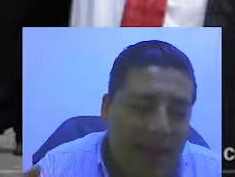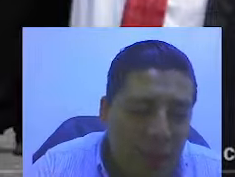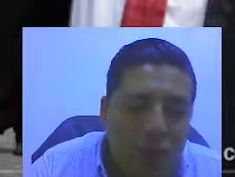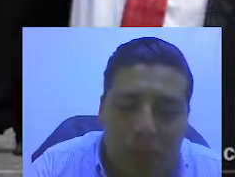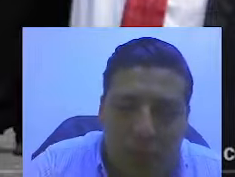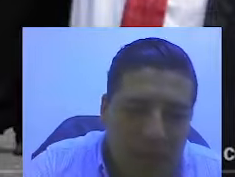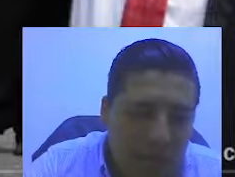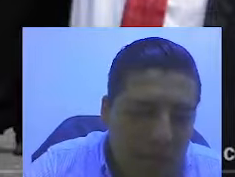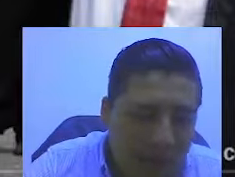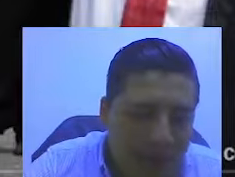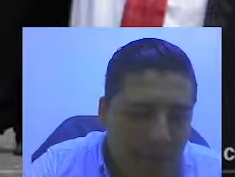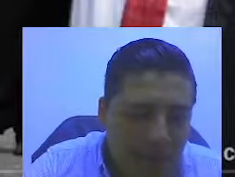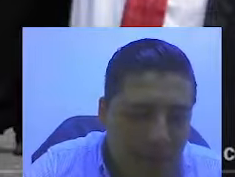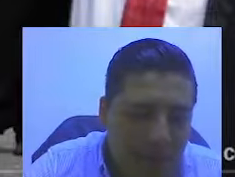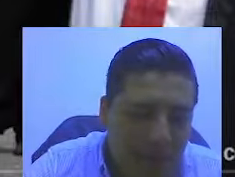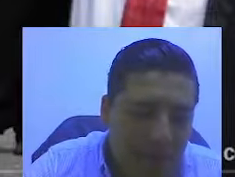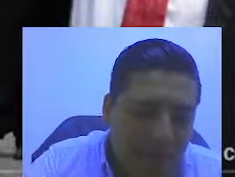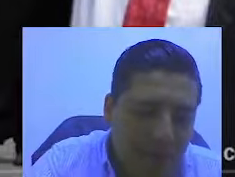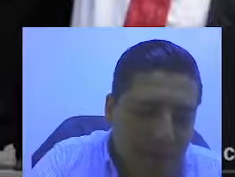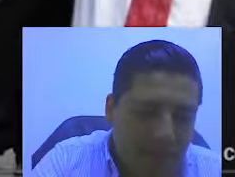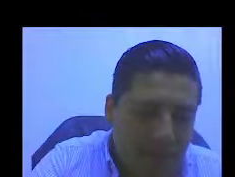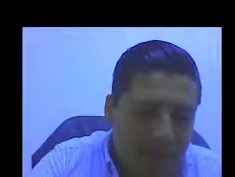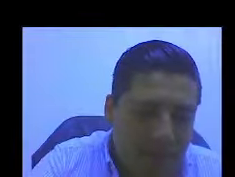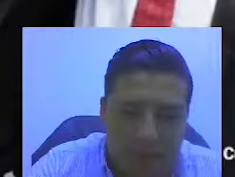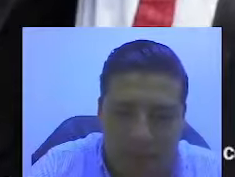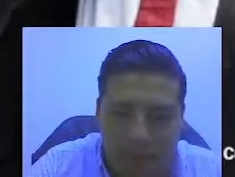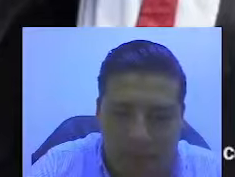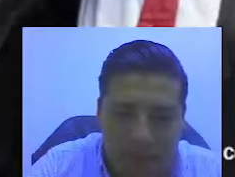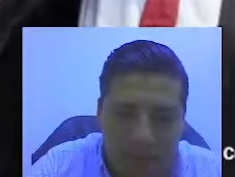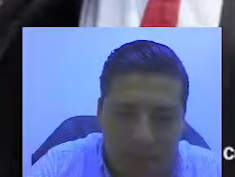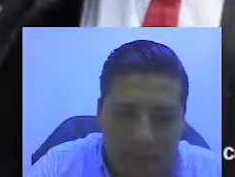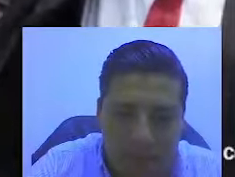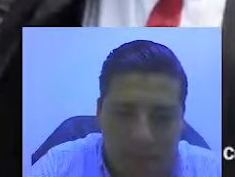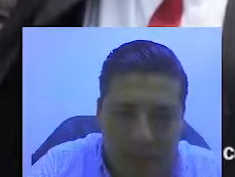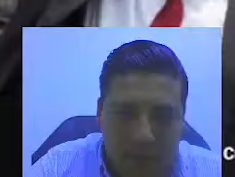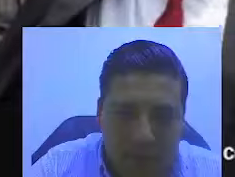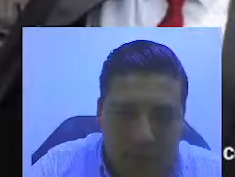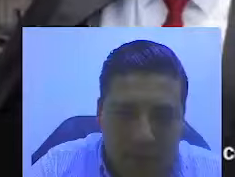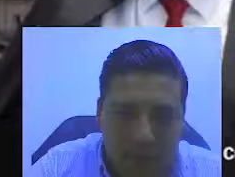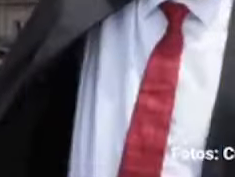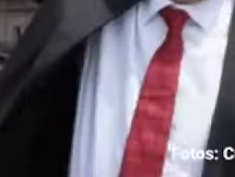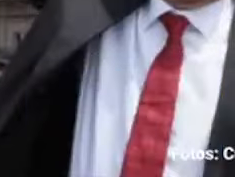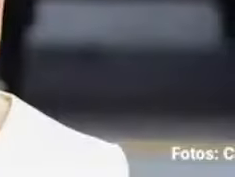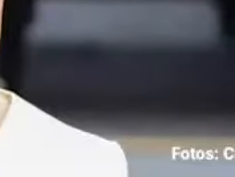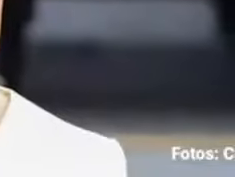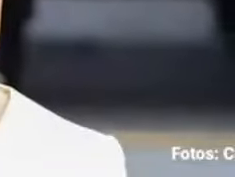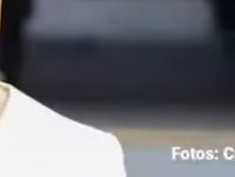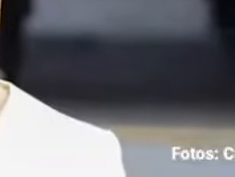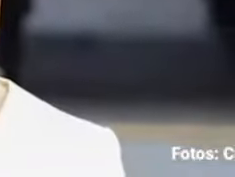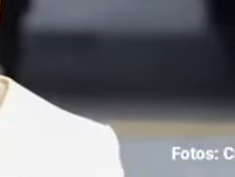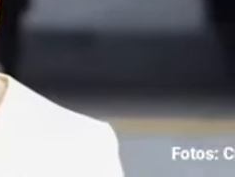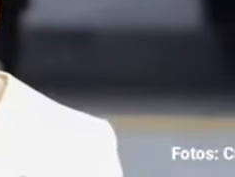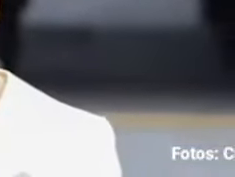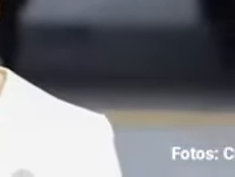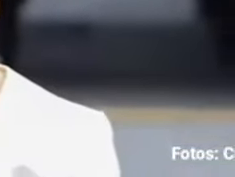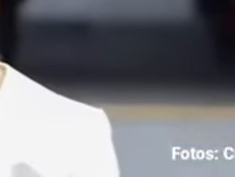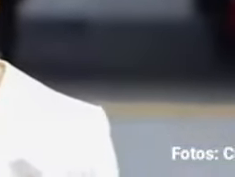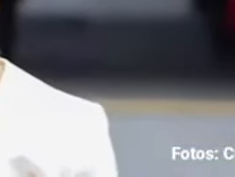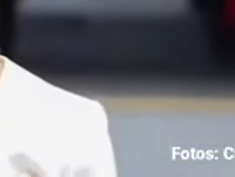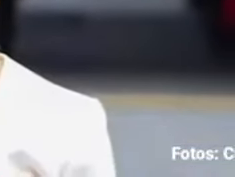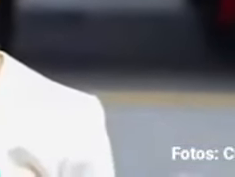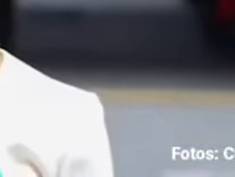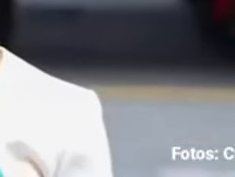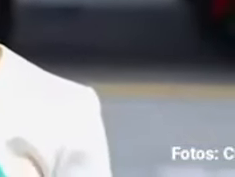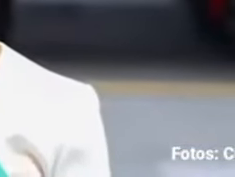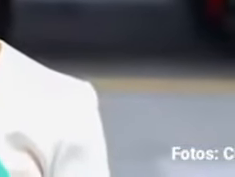solita en un problemón veamos el video pruebe Que es un títere de Andrés Manuel López Obrador porque de esa manera le abollan el